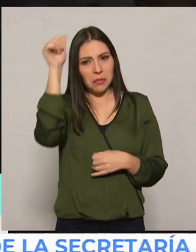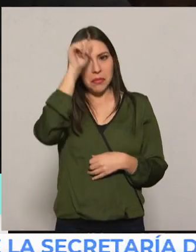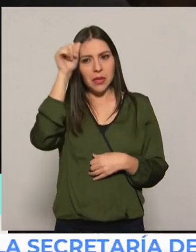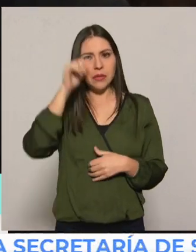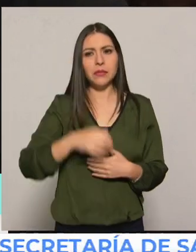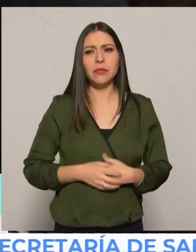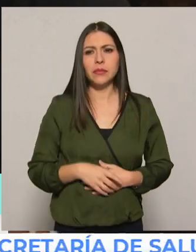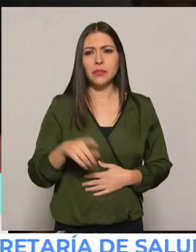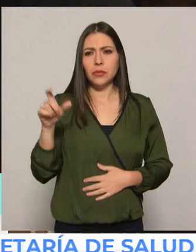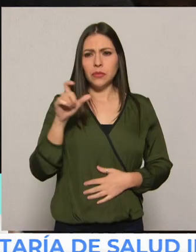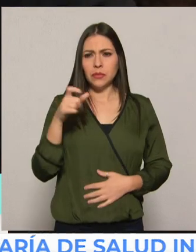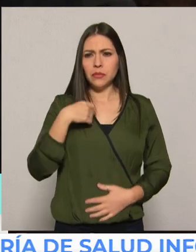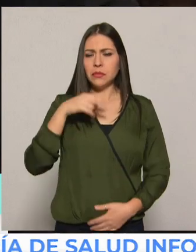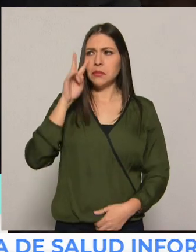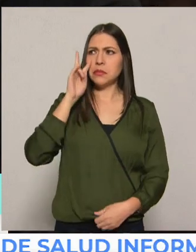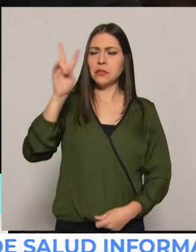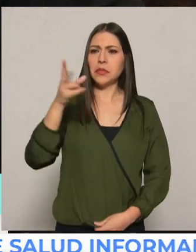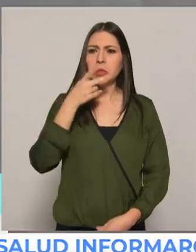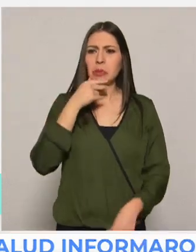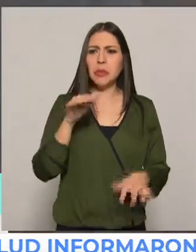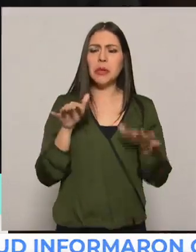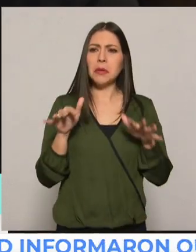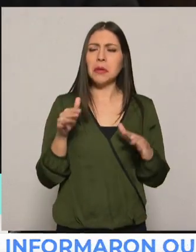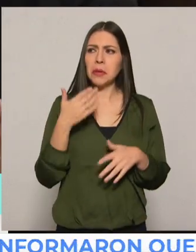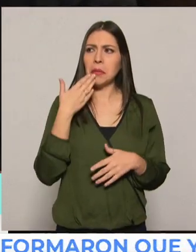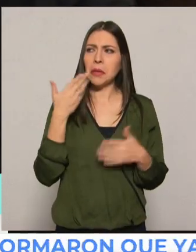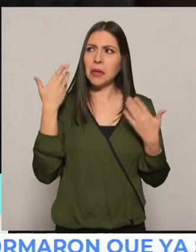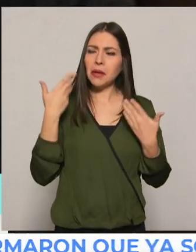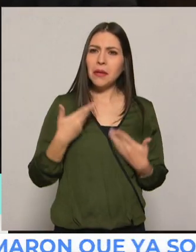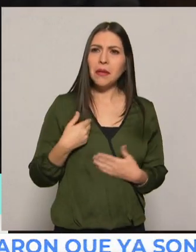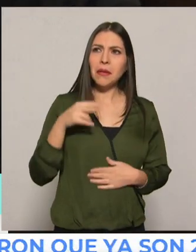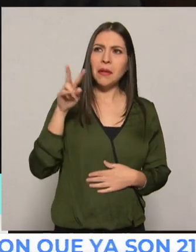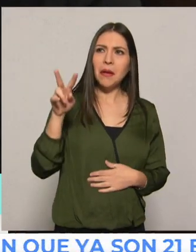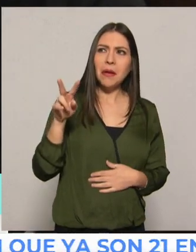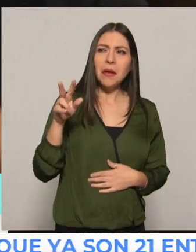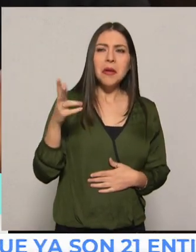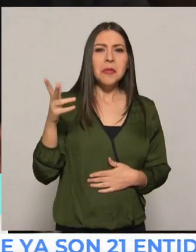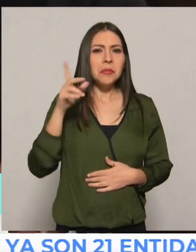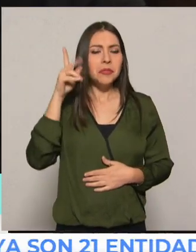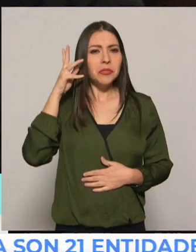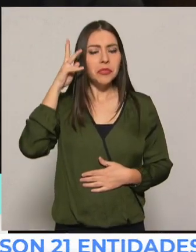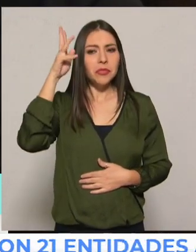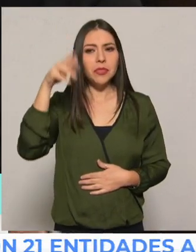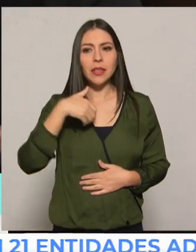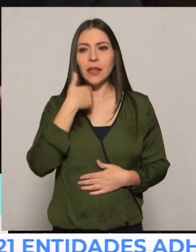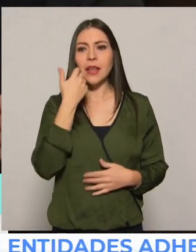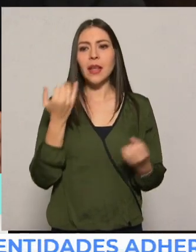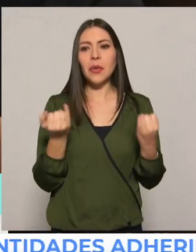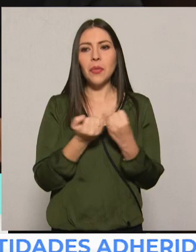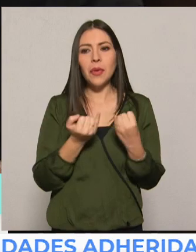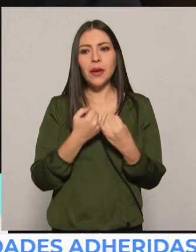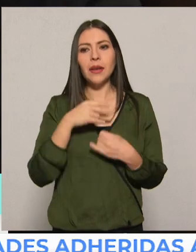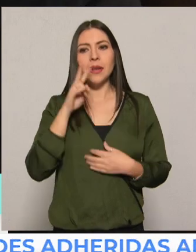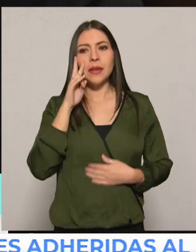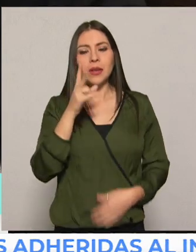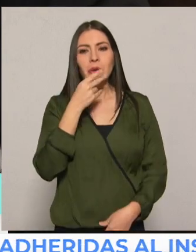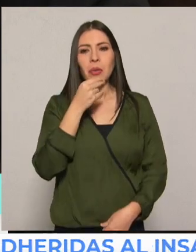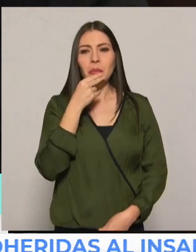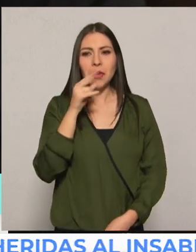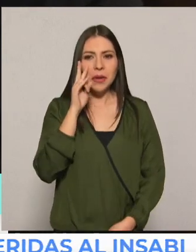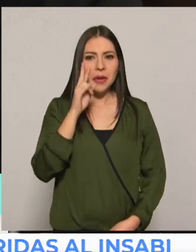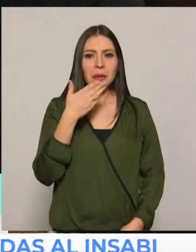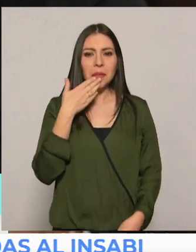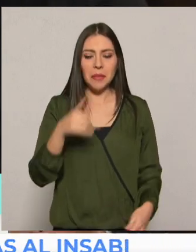muy bien presentable el padre, y yo decía, yo quiero ser como él, ¿no? O sea, me inspiraba verlo con sus pantalones de vestir,